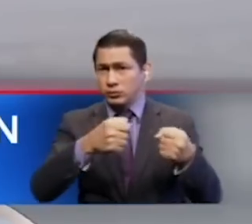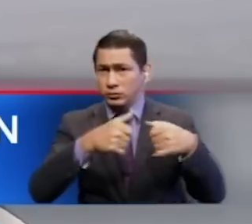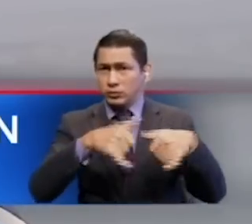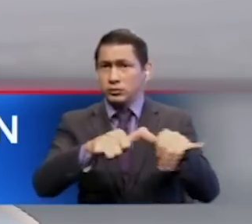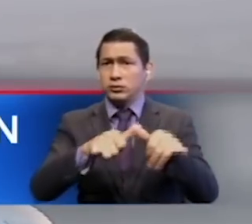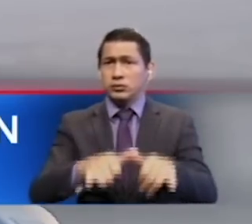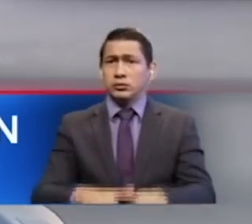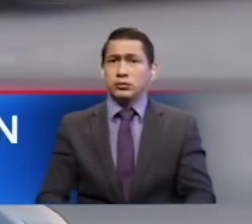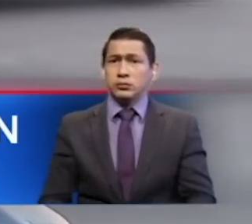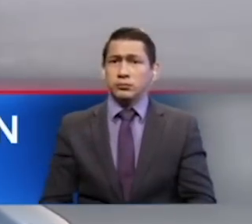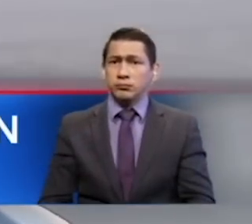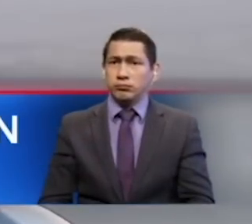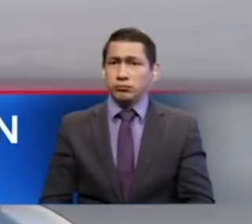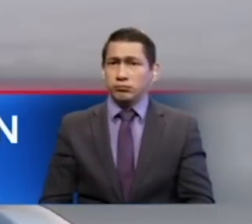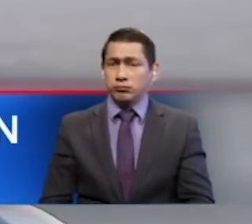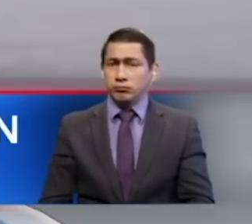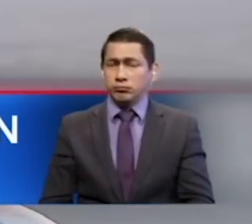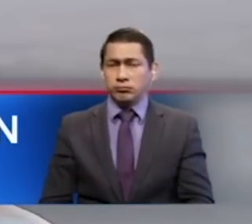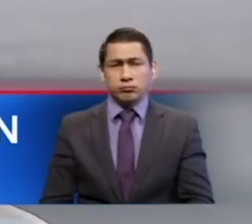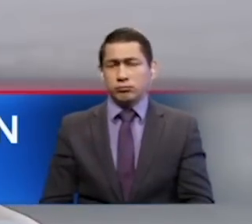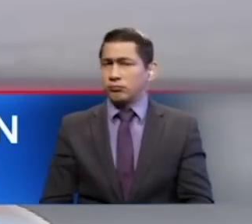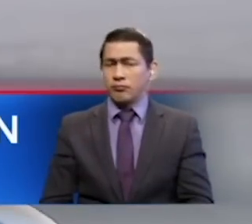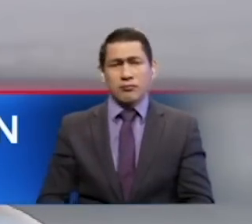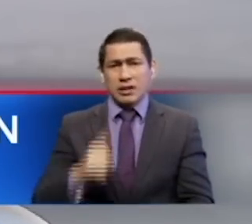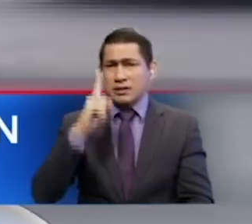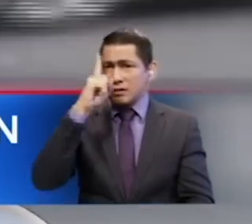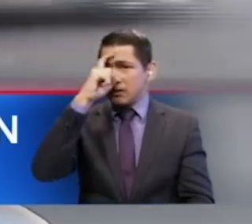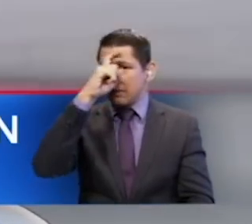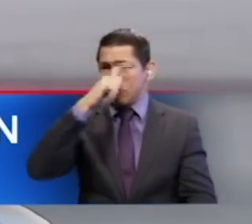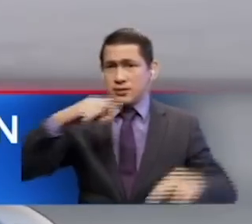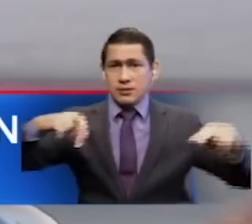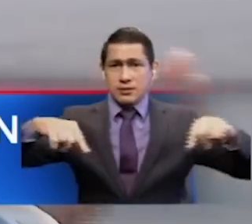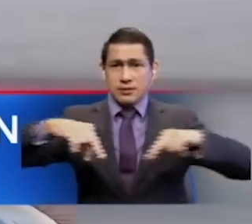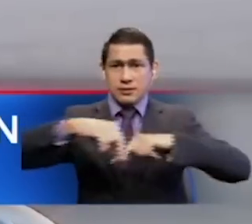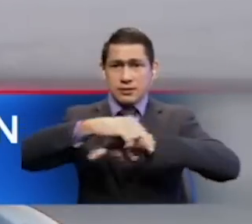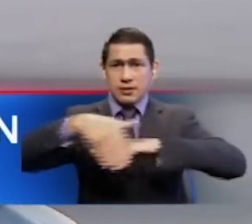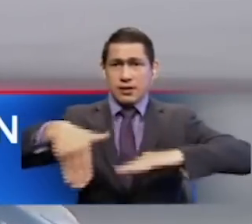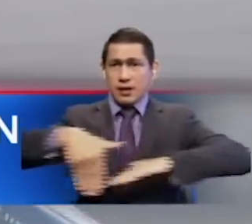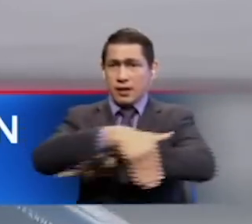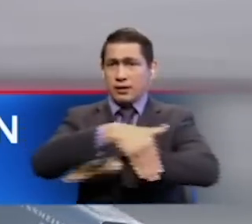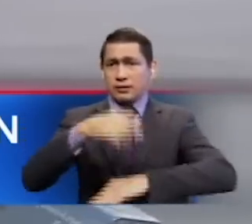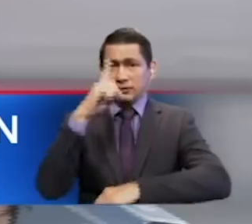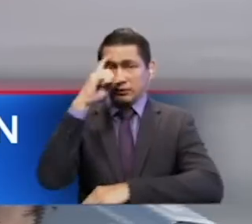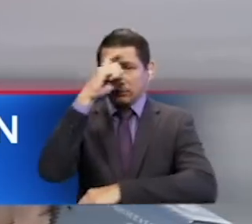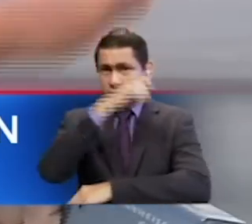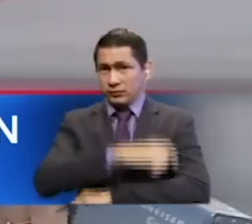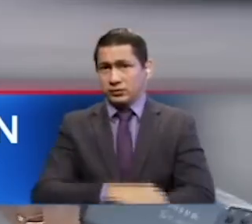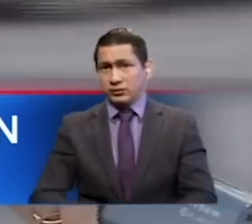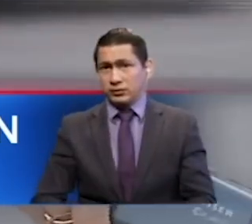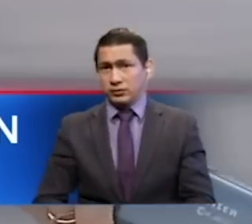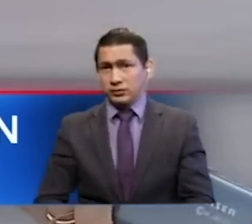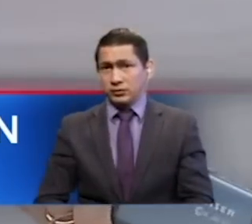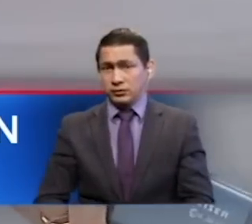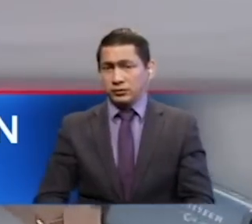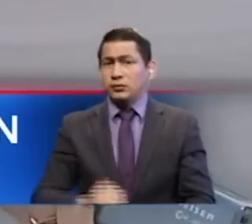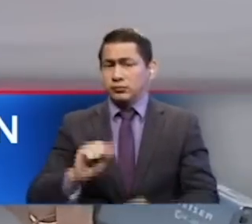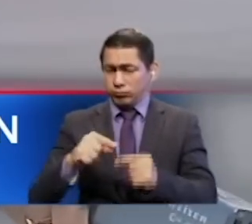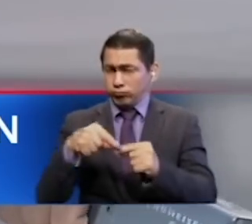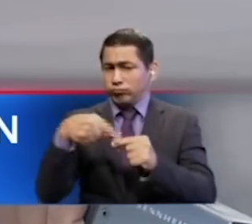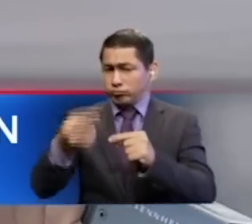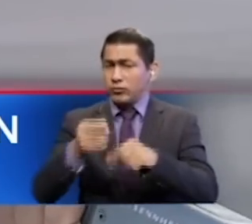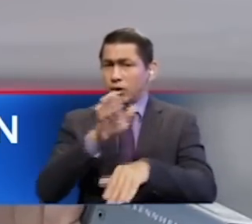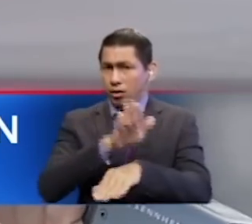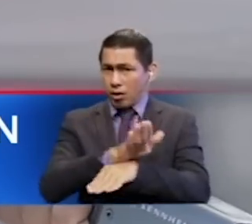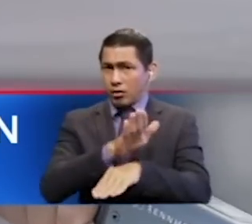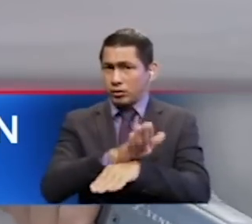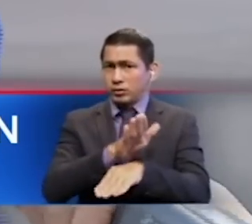es imposible, ¿no? Es difícil para cruzar un lado a otro. Tienes que tener un tal, por ejemplo, ahorita, más tarde esto se pone, pero es como termina,